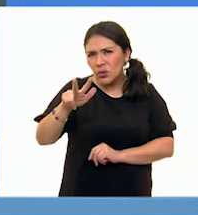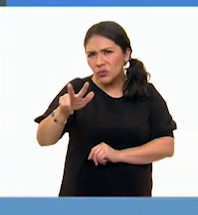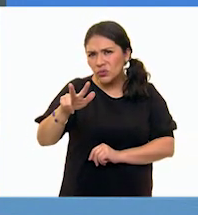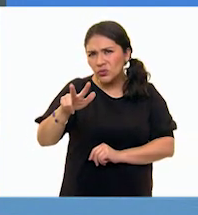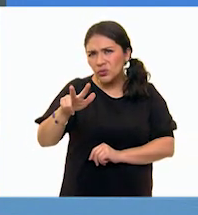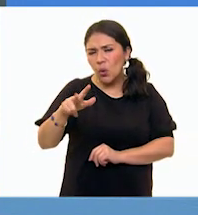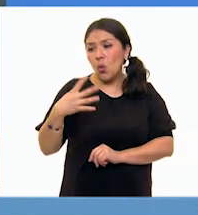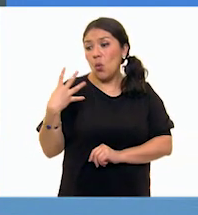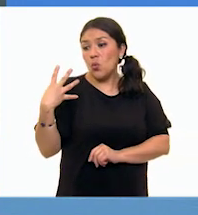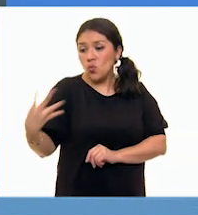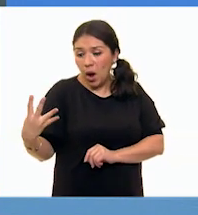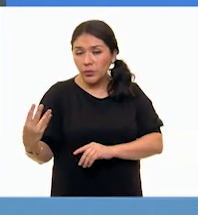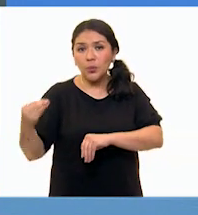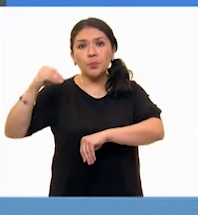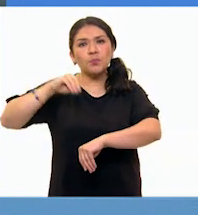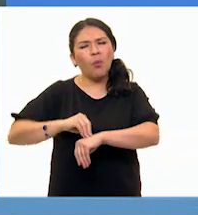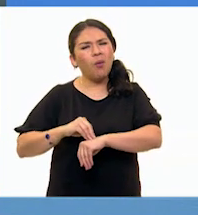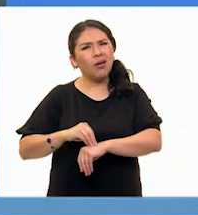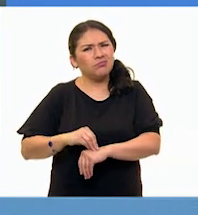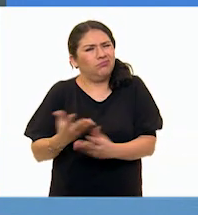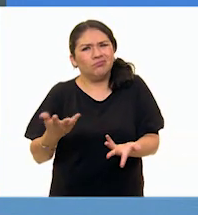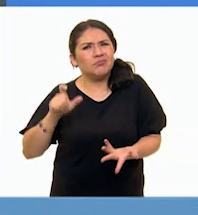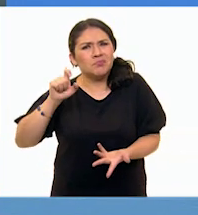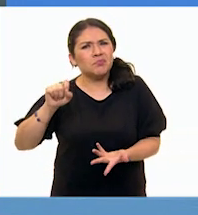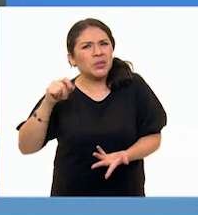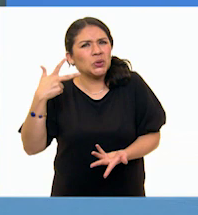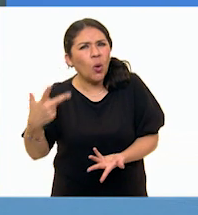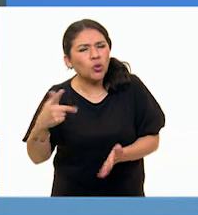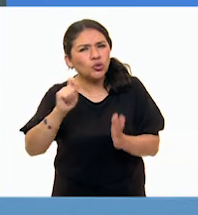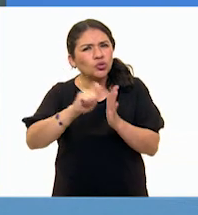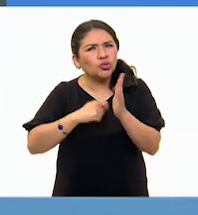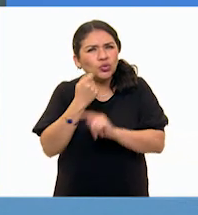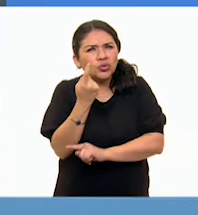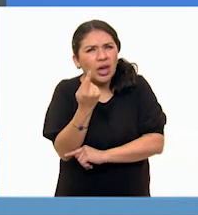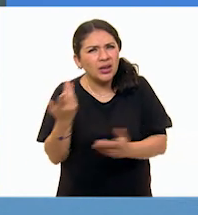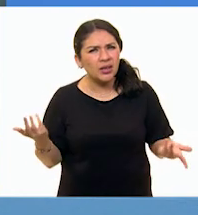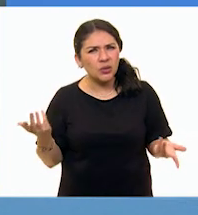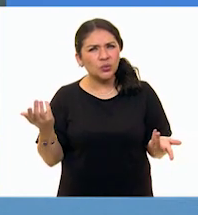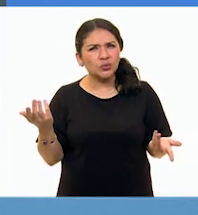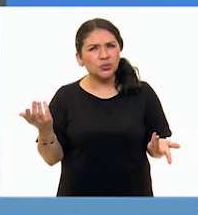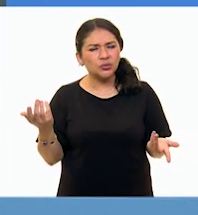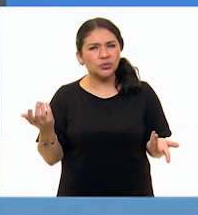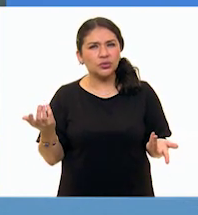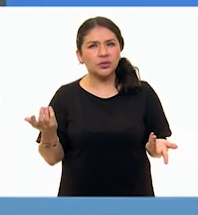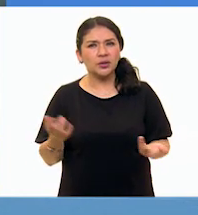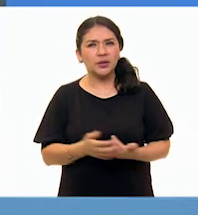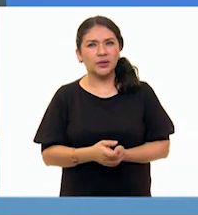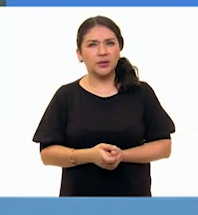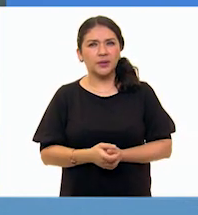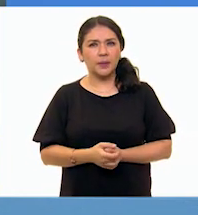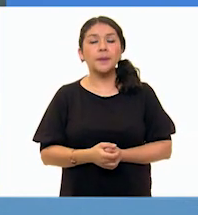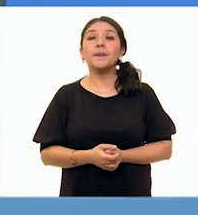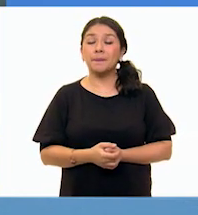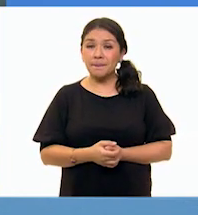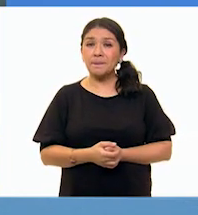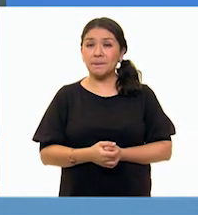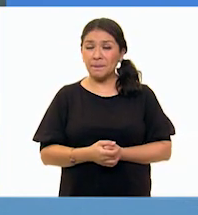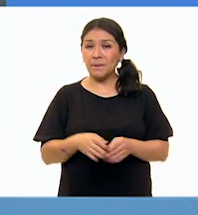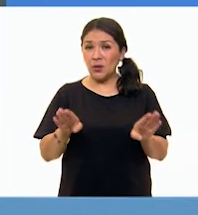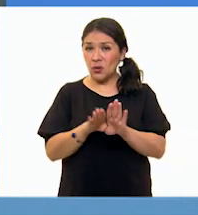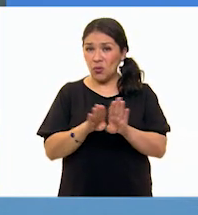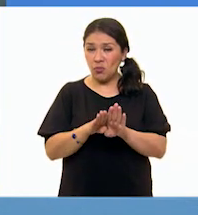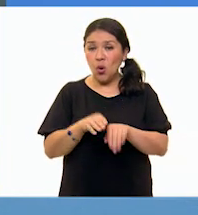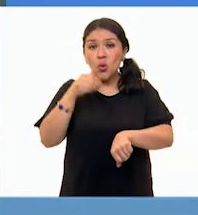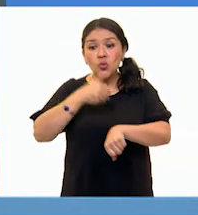cerillos. La figura 4 tendría que utilizar entonces 28 cerillos. Por lo que la